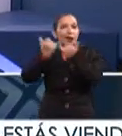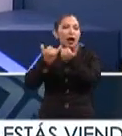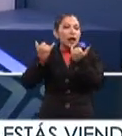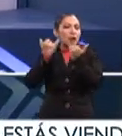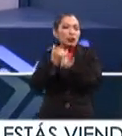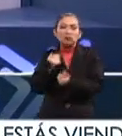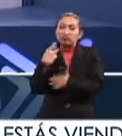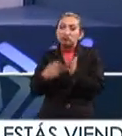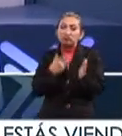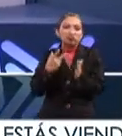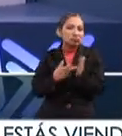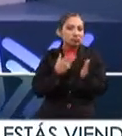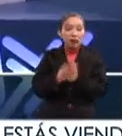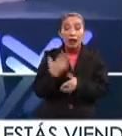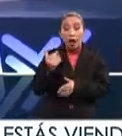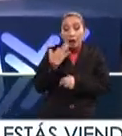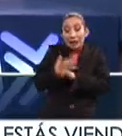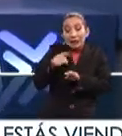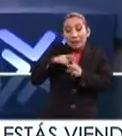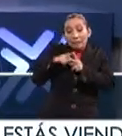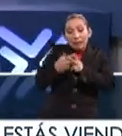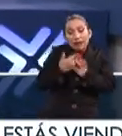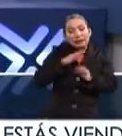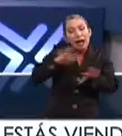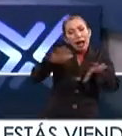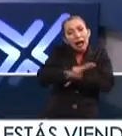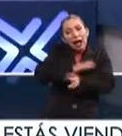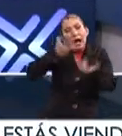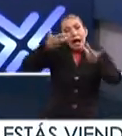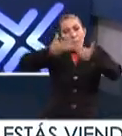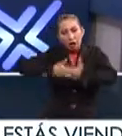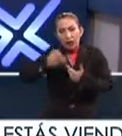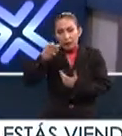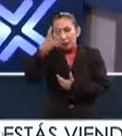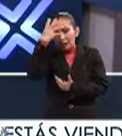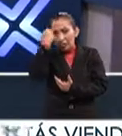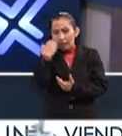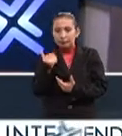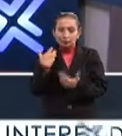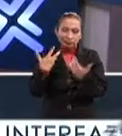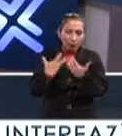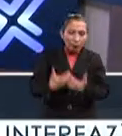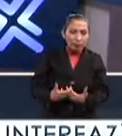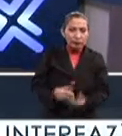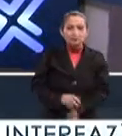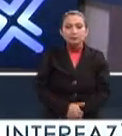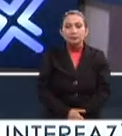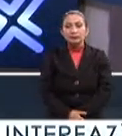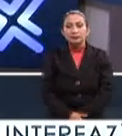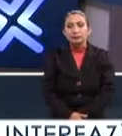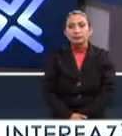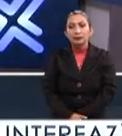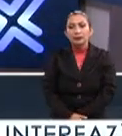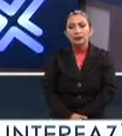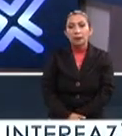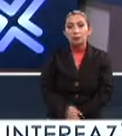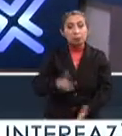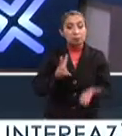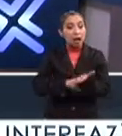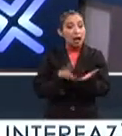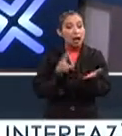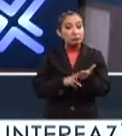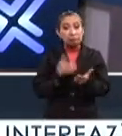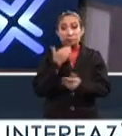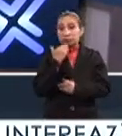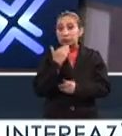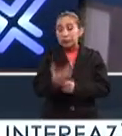muy expuestos. Entonces, el chiste es empezar a vivir en armonía. De eso trata, de aprender a vivir en armonía. Bueno, es valiosísimo y